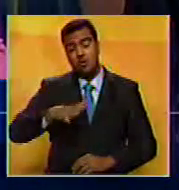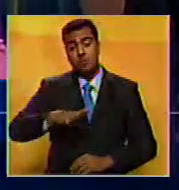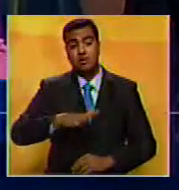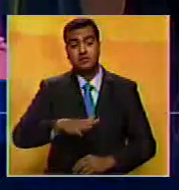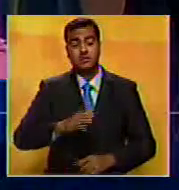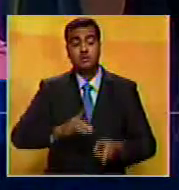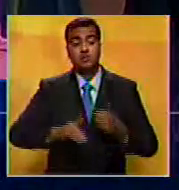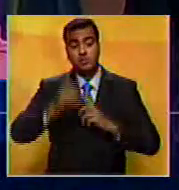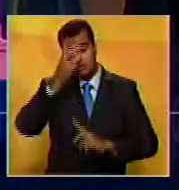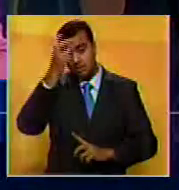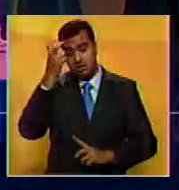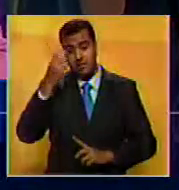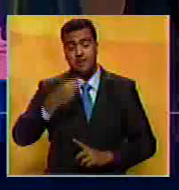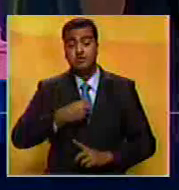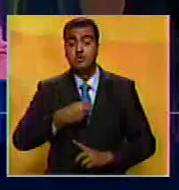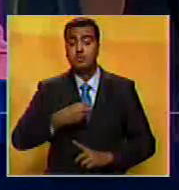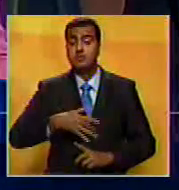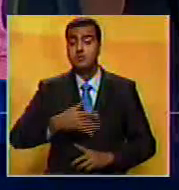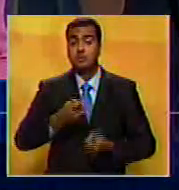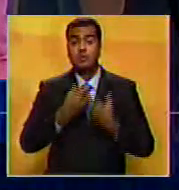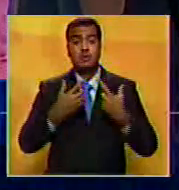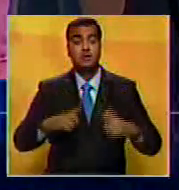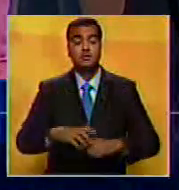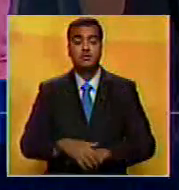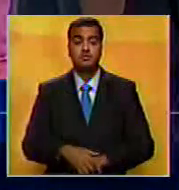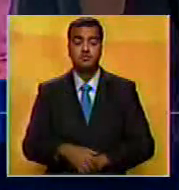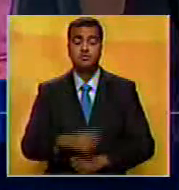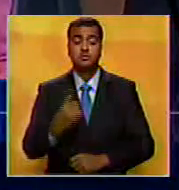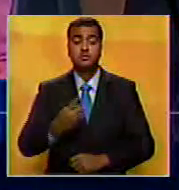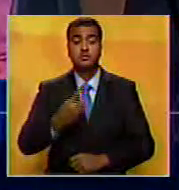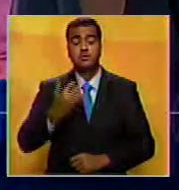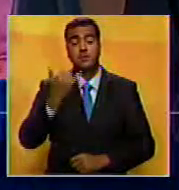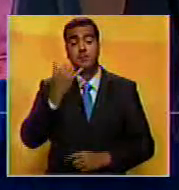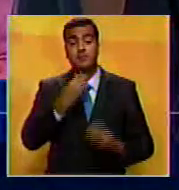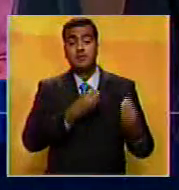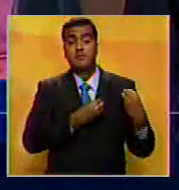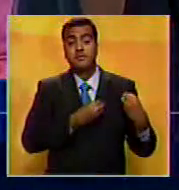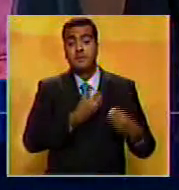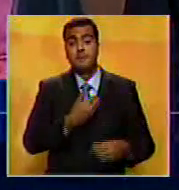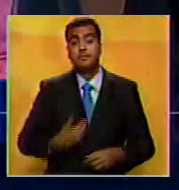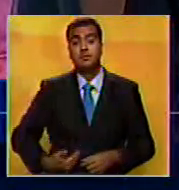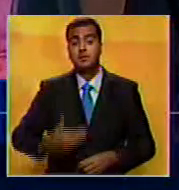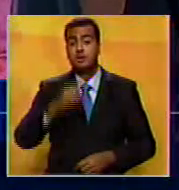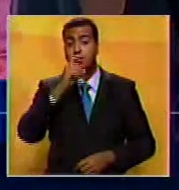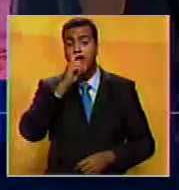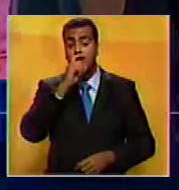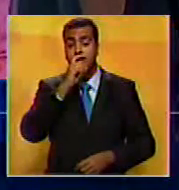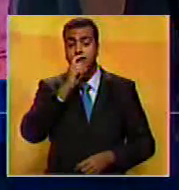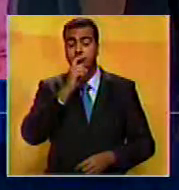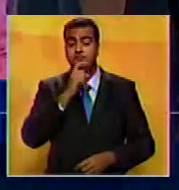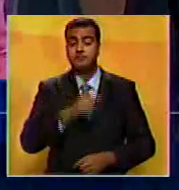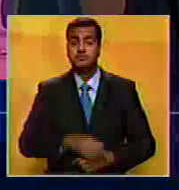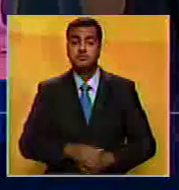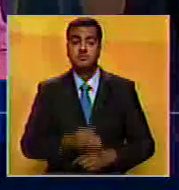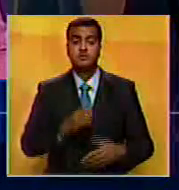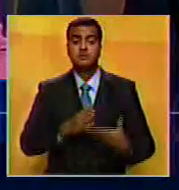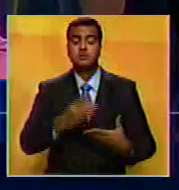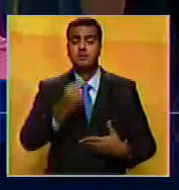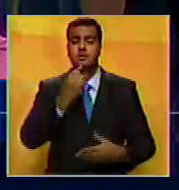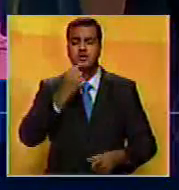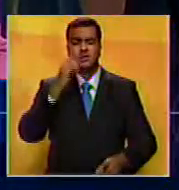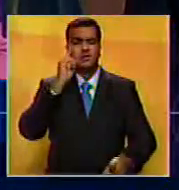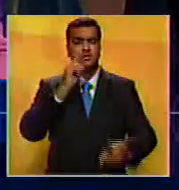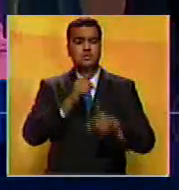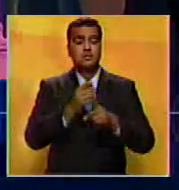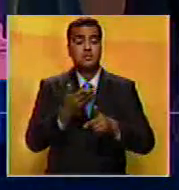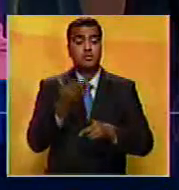algunos cancilleres, pero yo me siento muy libre de eso. Yo solamente tengo que llamar a mi jefe Nicolás Maduro Moro y siempre veo la dirección que